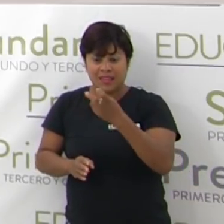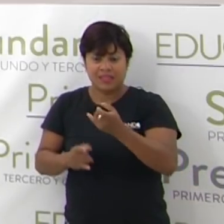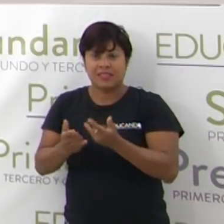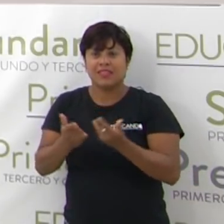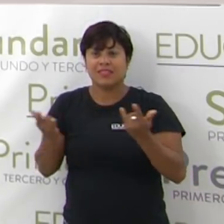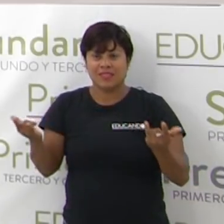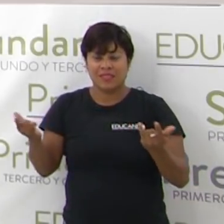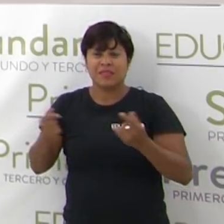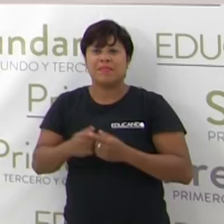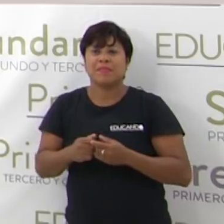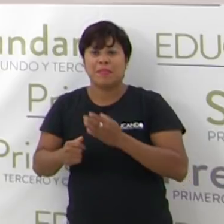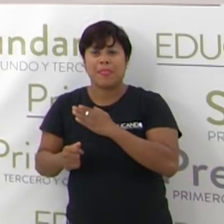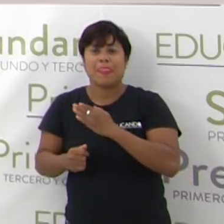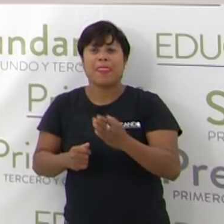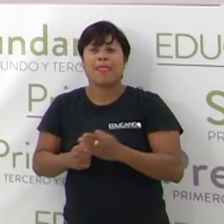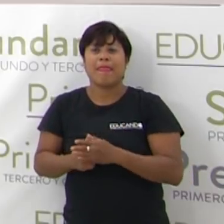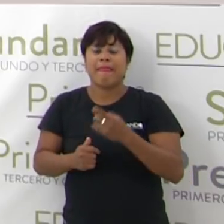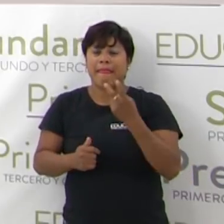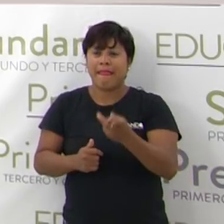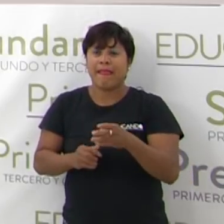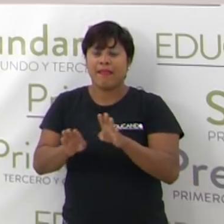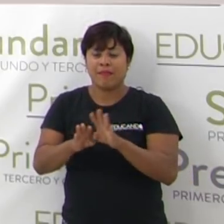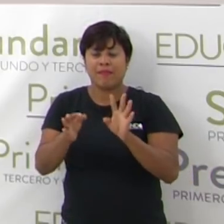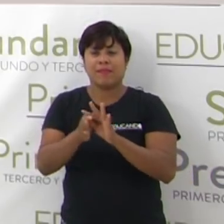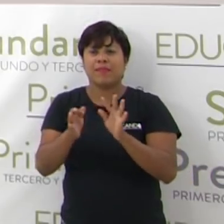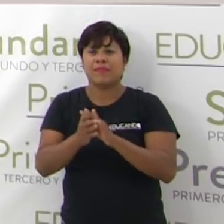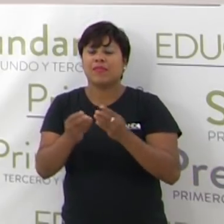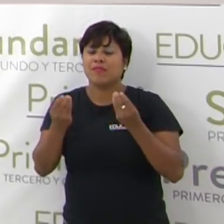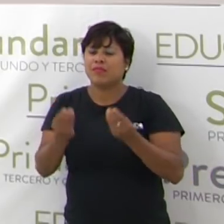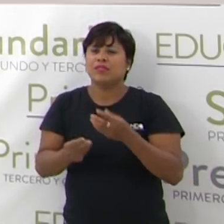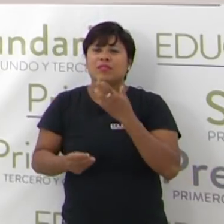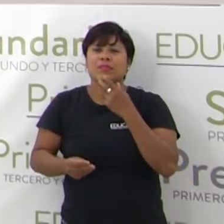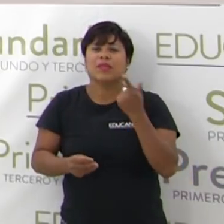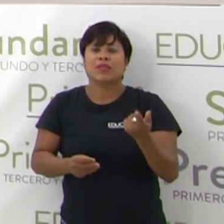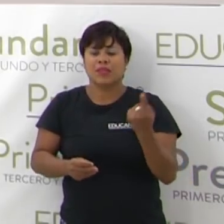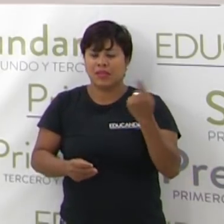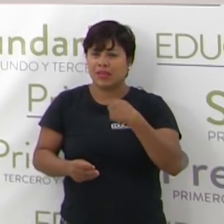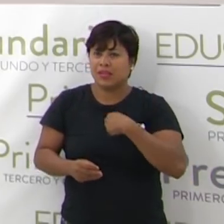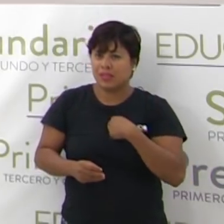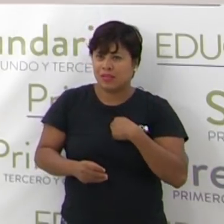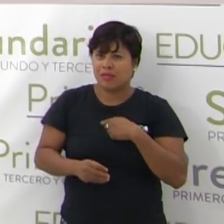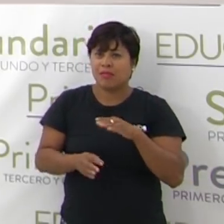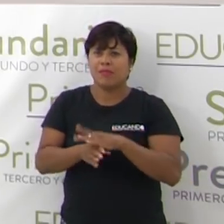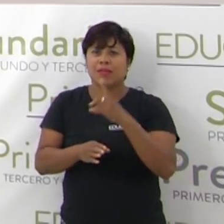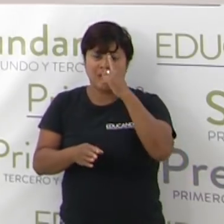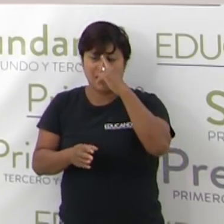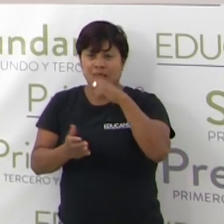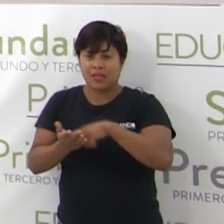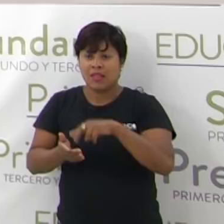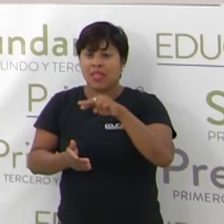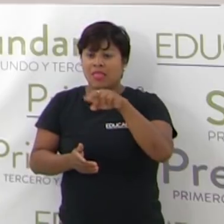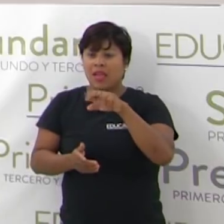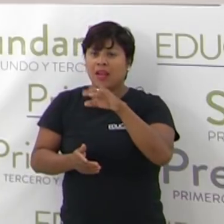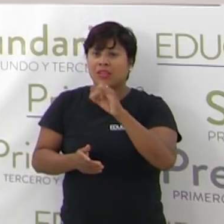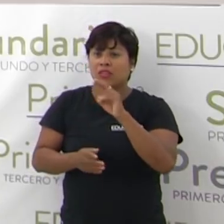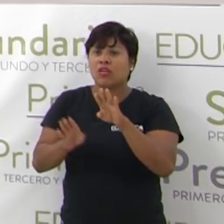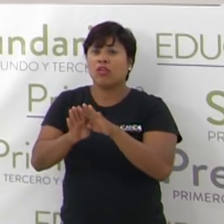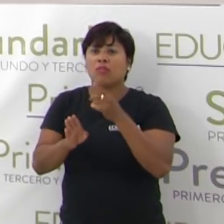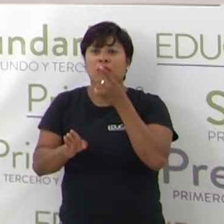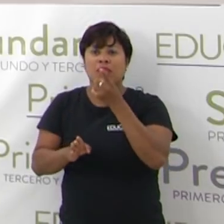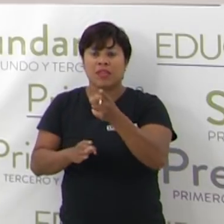historia? Bueno, pues ustedes pueden narrarla mucho mejor que yo. ¿Por qué? ¿Qué creen? La narración, como